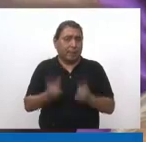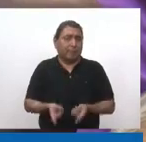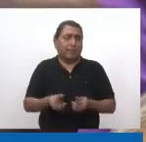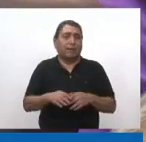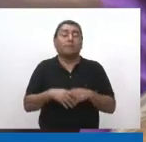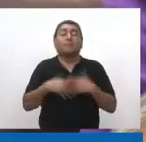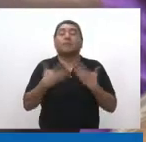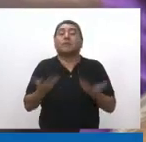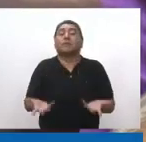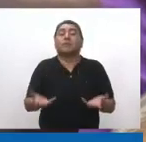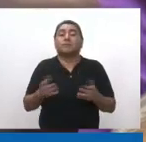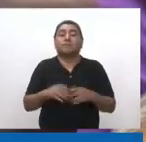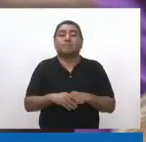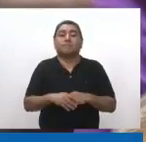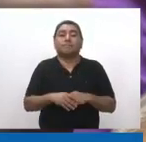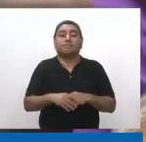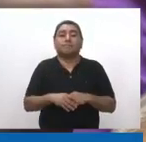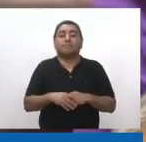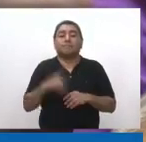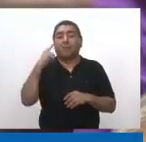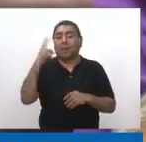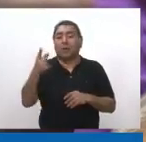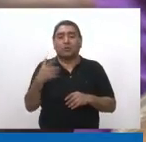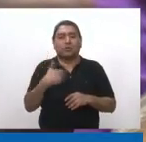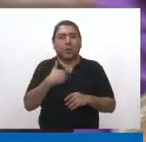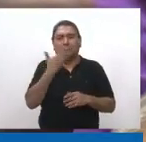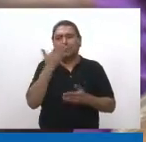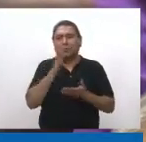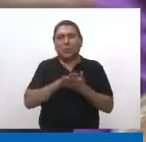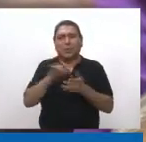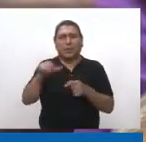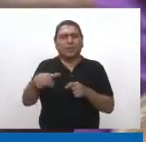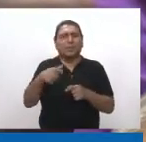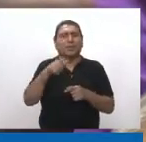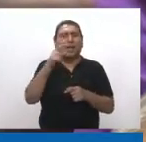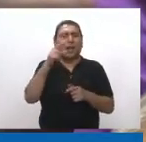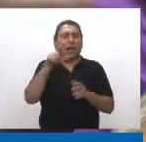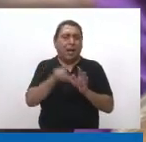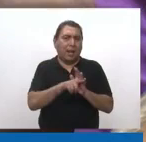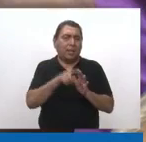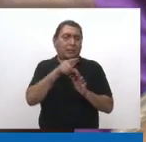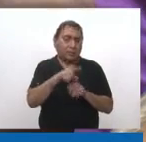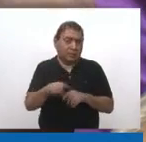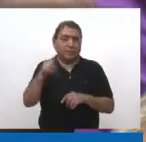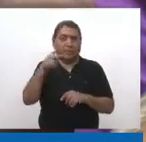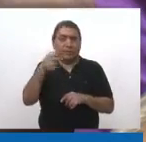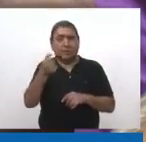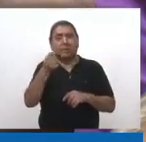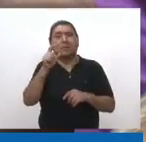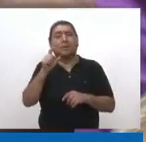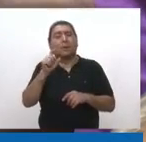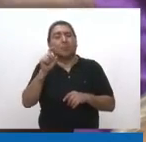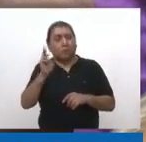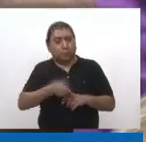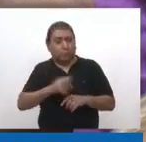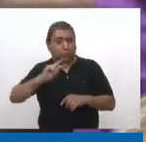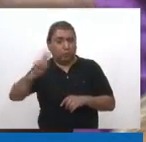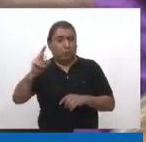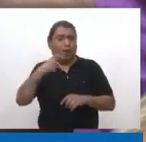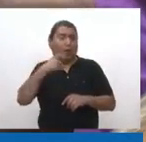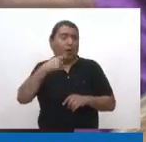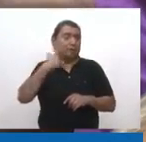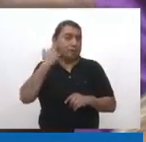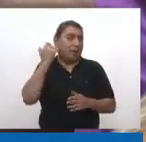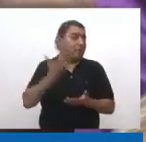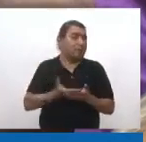Pero bueno, creo que no me voy a referir mucho más a la 26.122 porque ya lo planteé, creo que tenemos que dar un debate, creo que la tenemos que